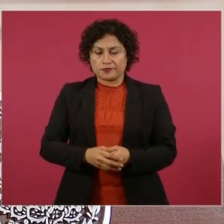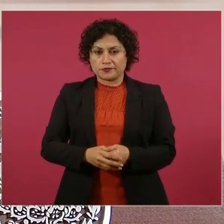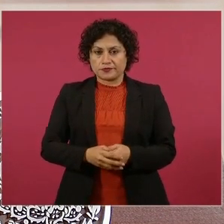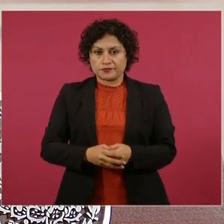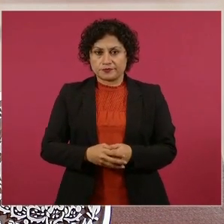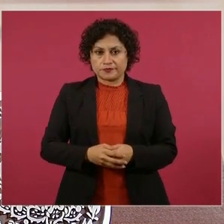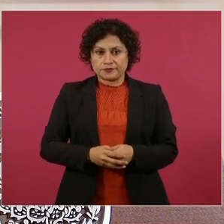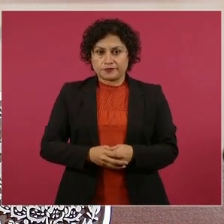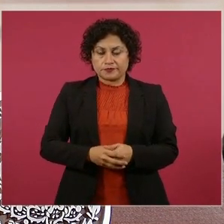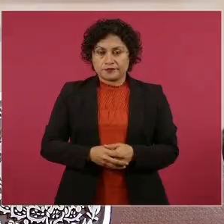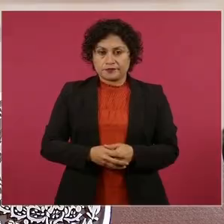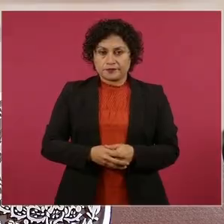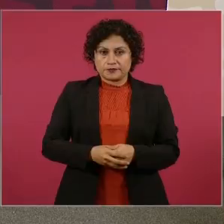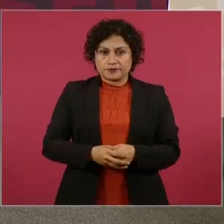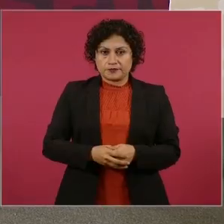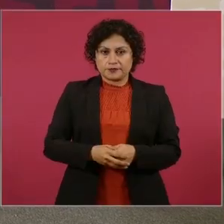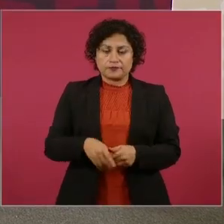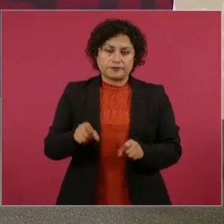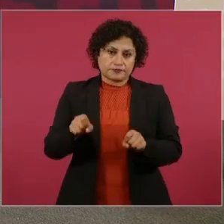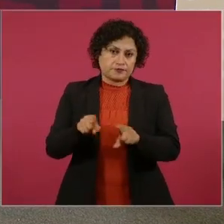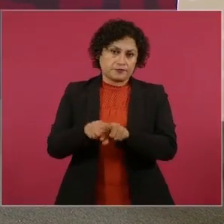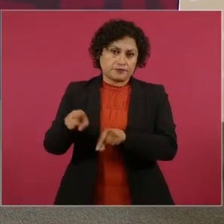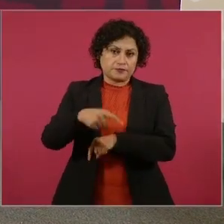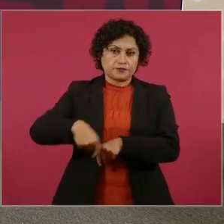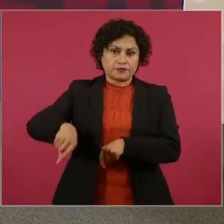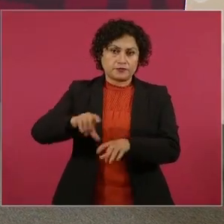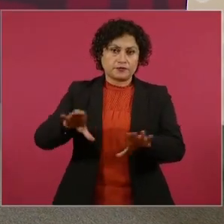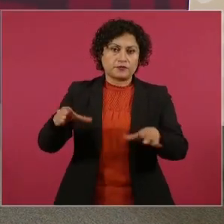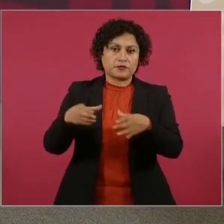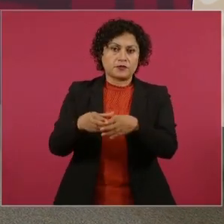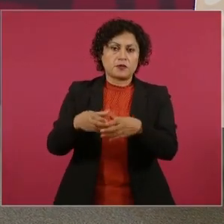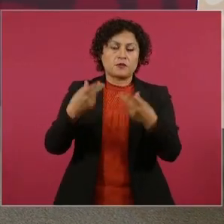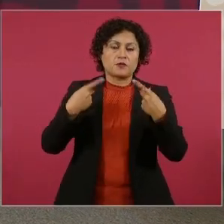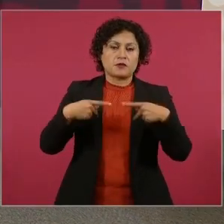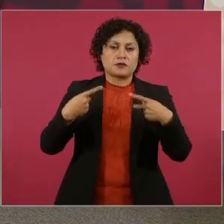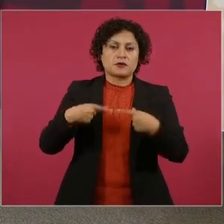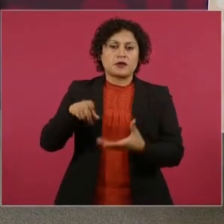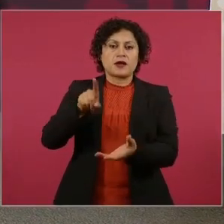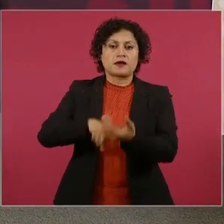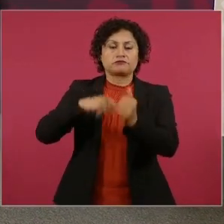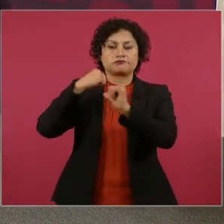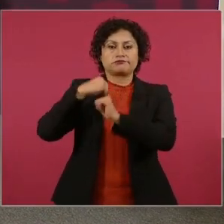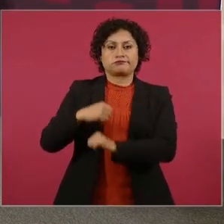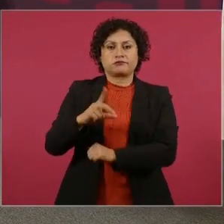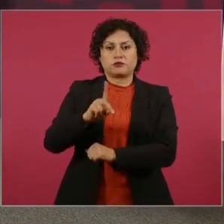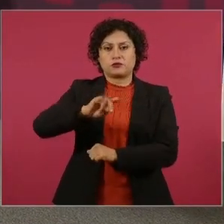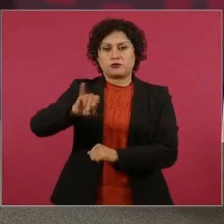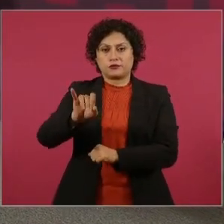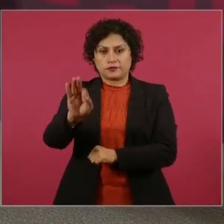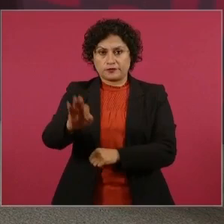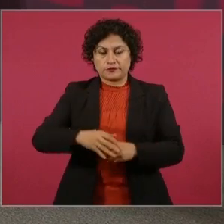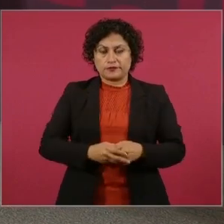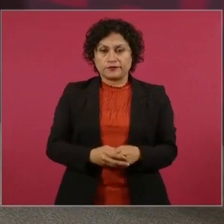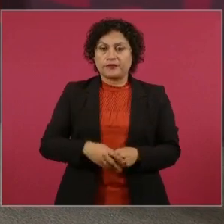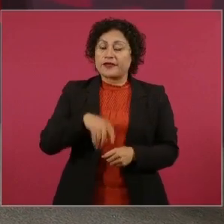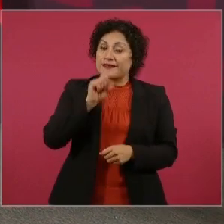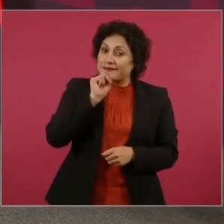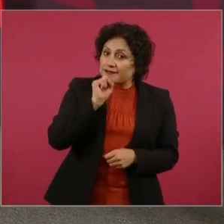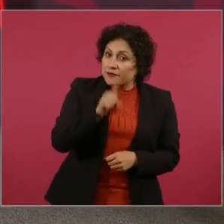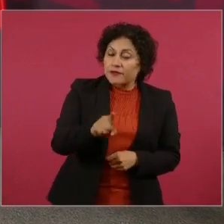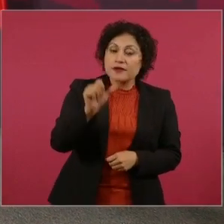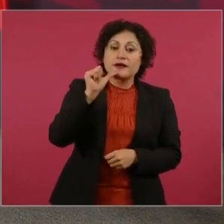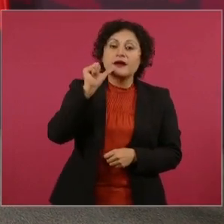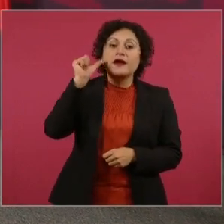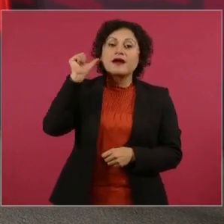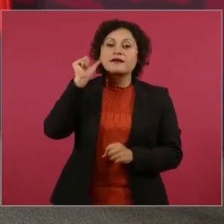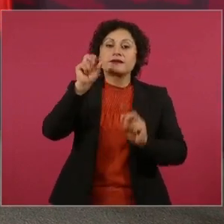dinero los integrantes del poder judicial y también intervino ayer en lo de